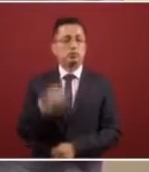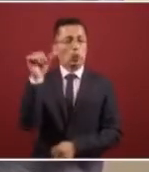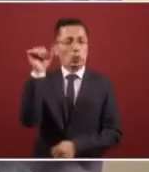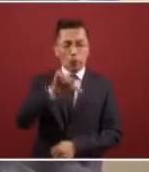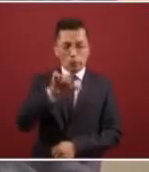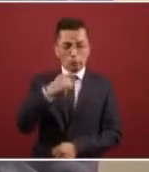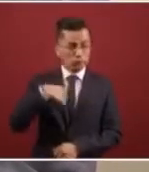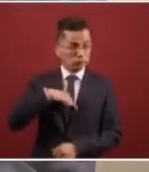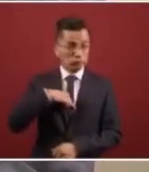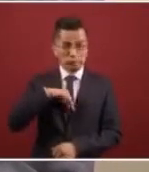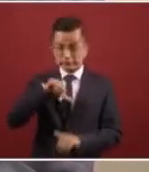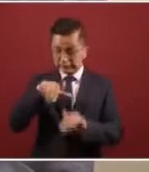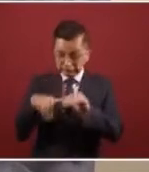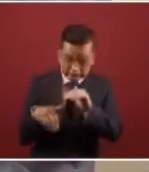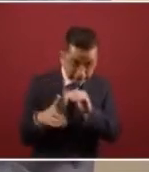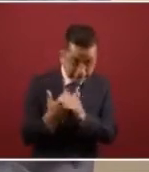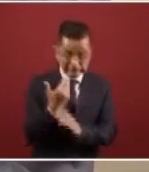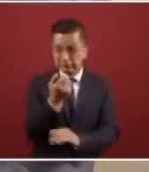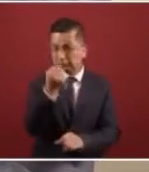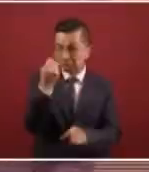estamos trabajando